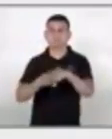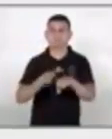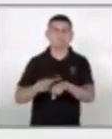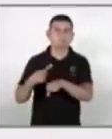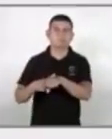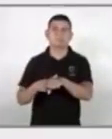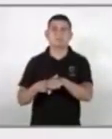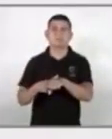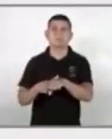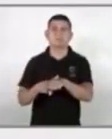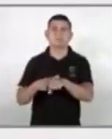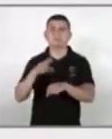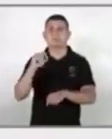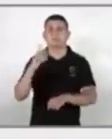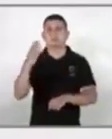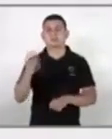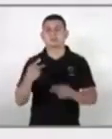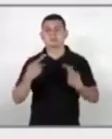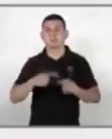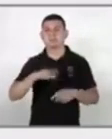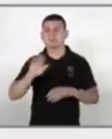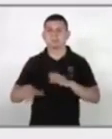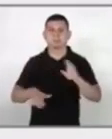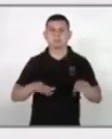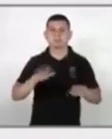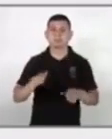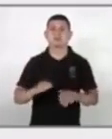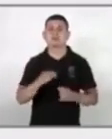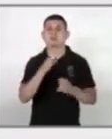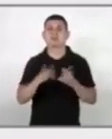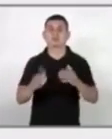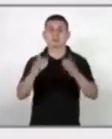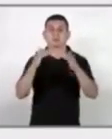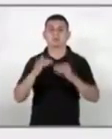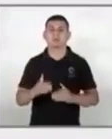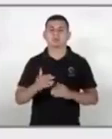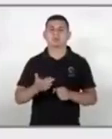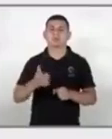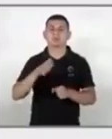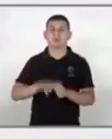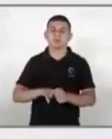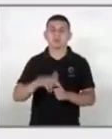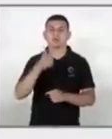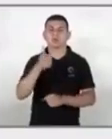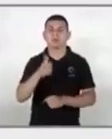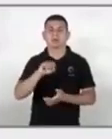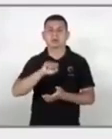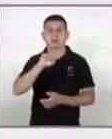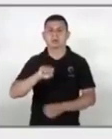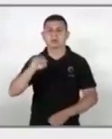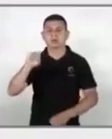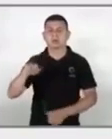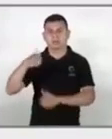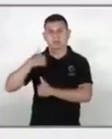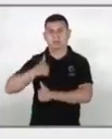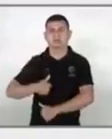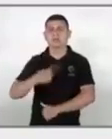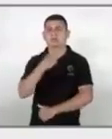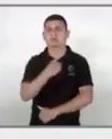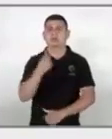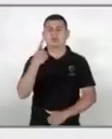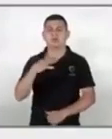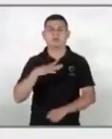confirmados con 29 defunciones, y en la jurisdicción sanitaria número 6, Sierra, 101